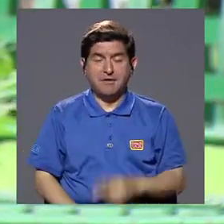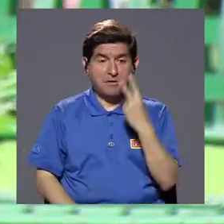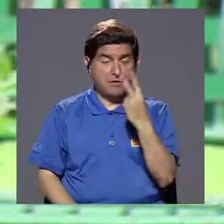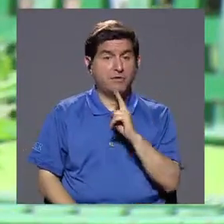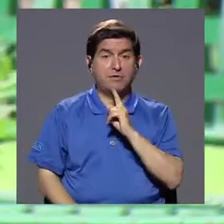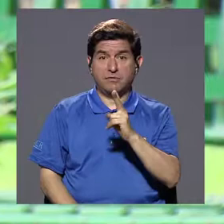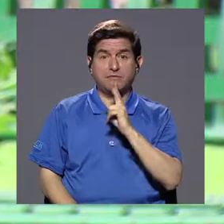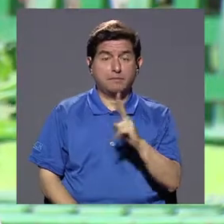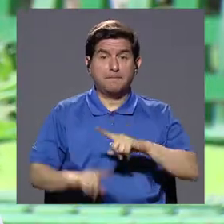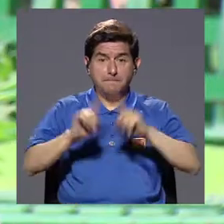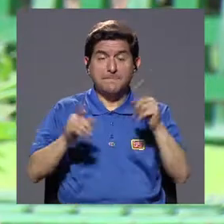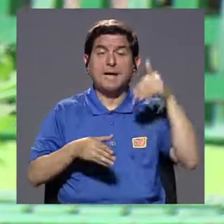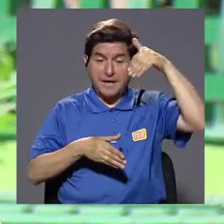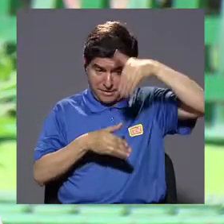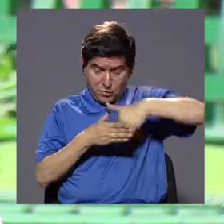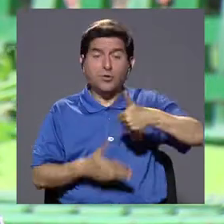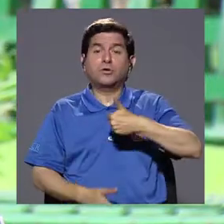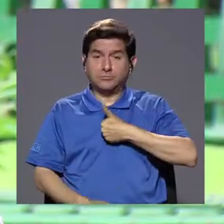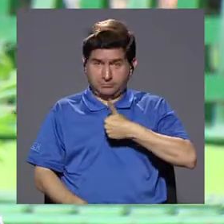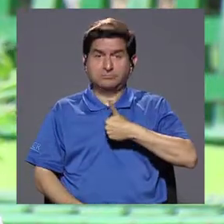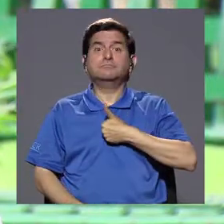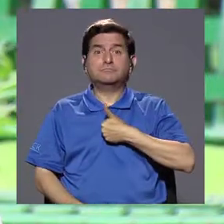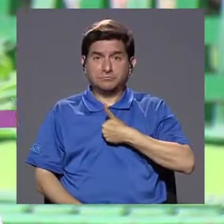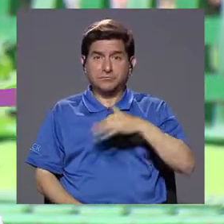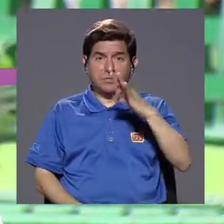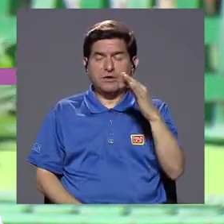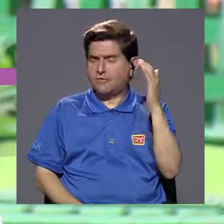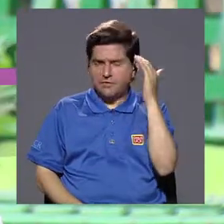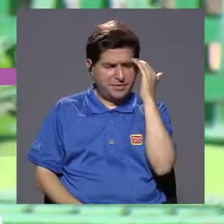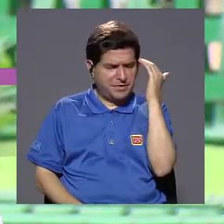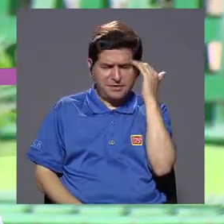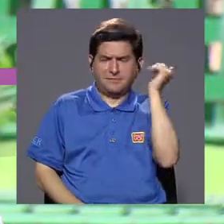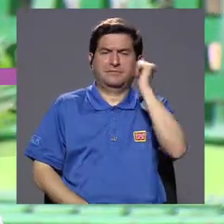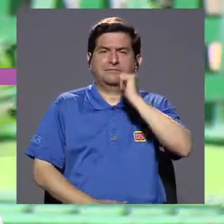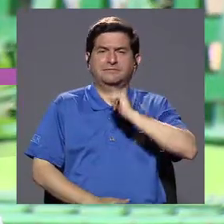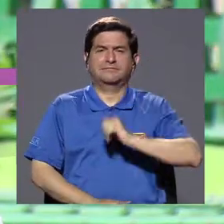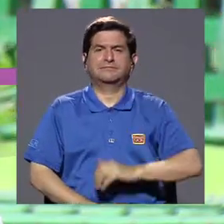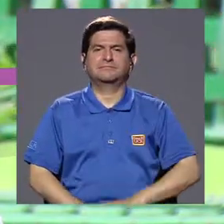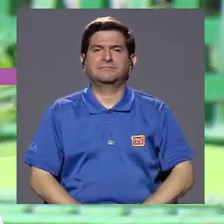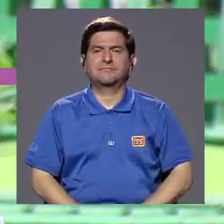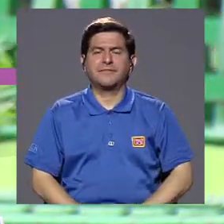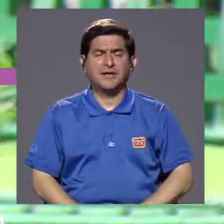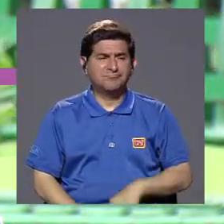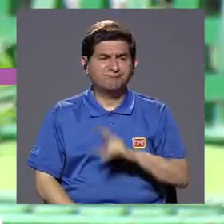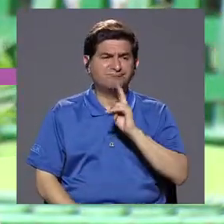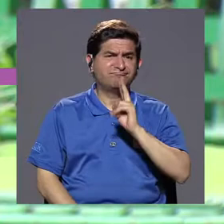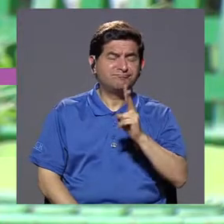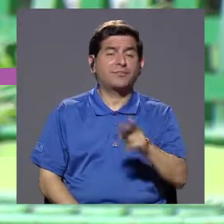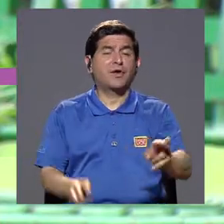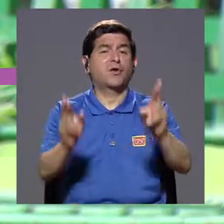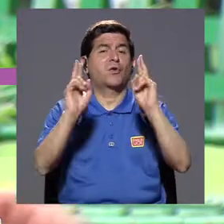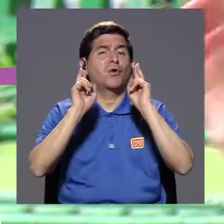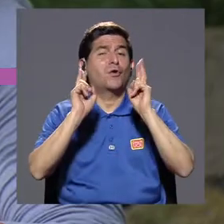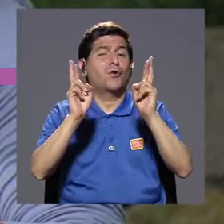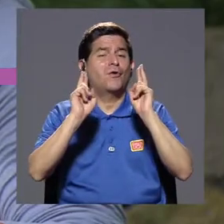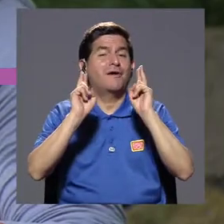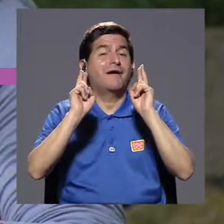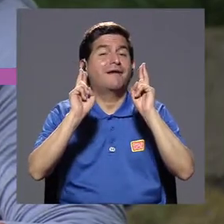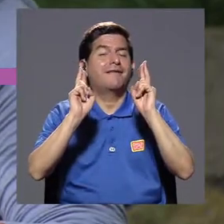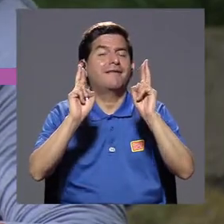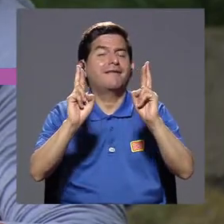vemos realmente pero están dentro de nosotros y de manera inconsciente lo cierto es que ojalá